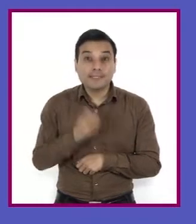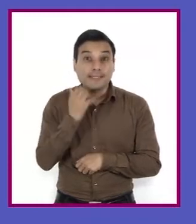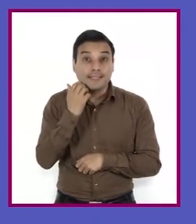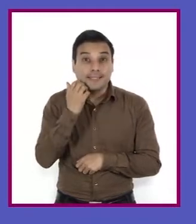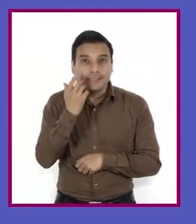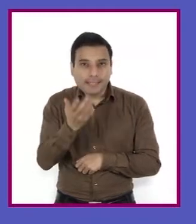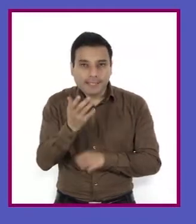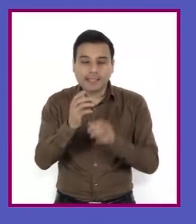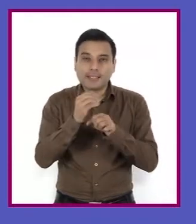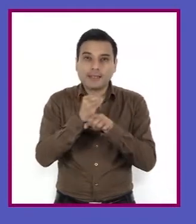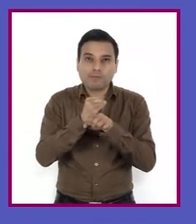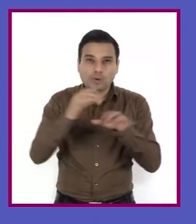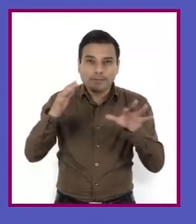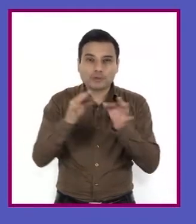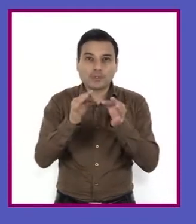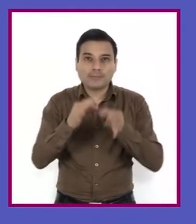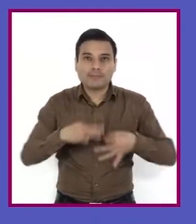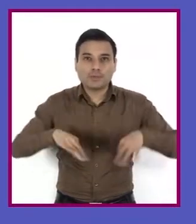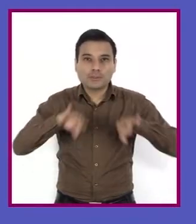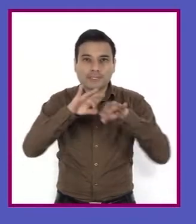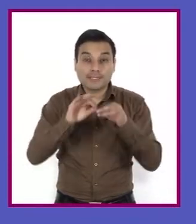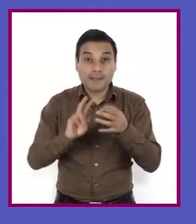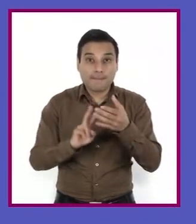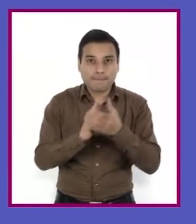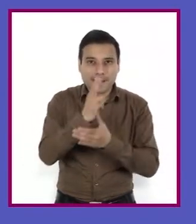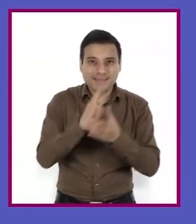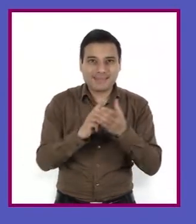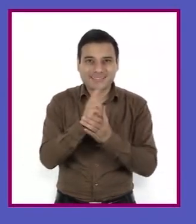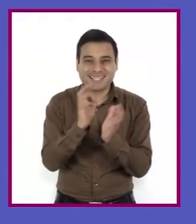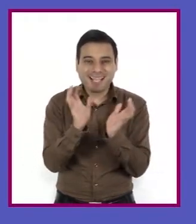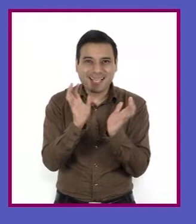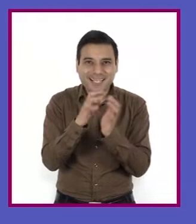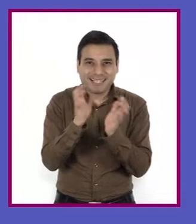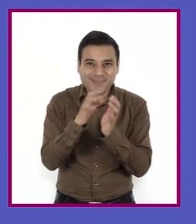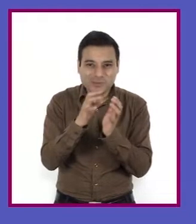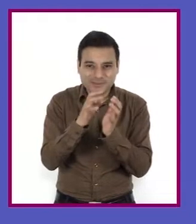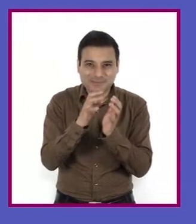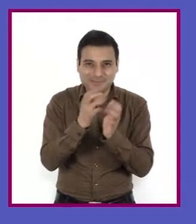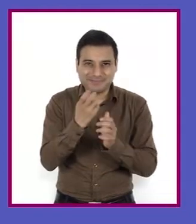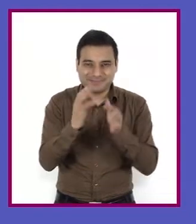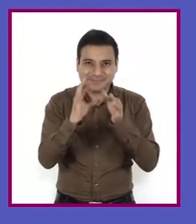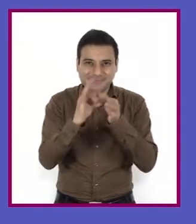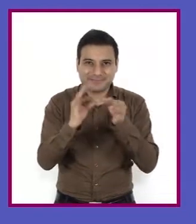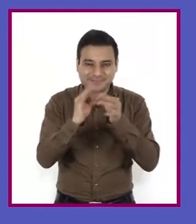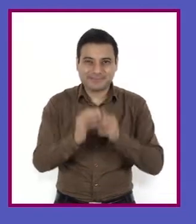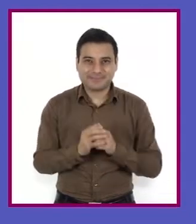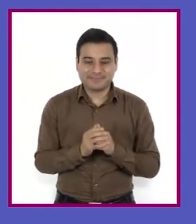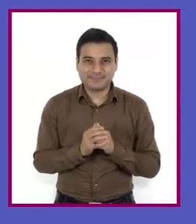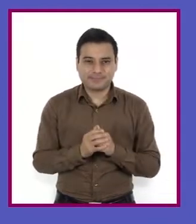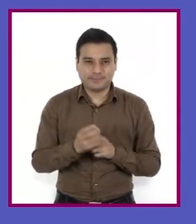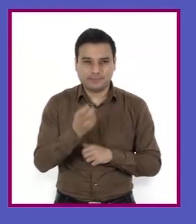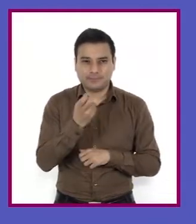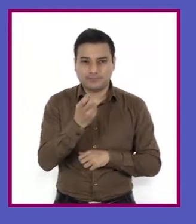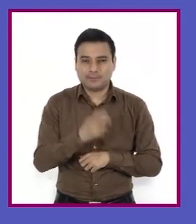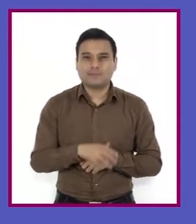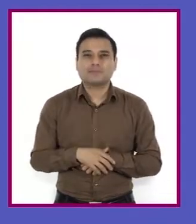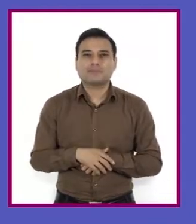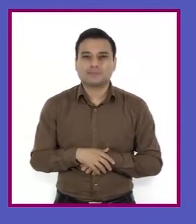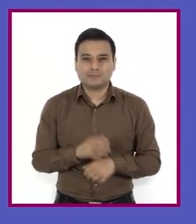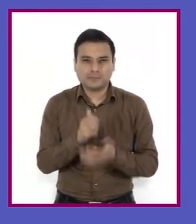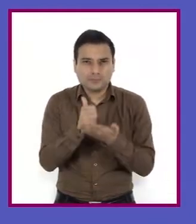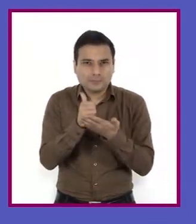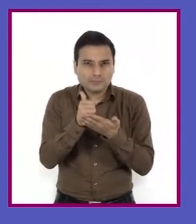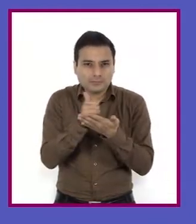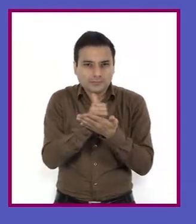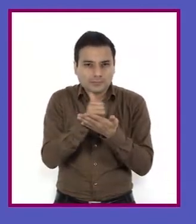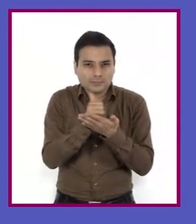información principal sobre las plantas carnívoras. Esto quiere decir que lo azul es la información que rescata